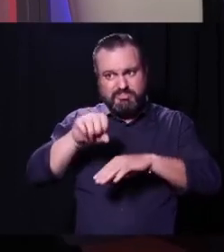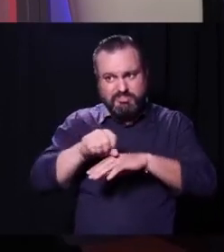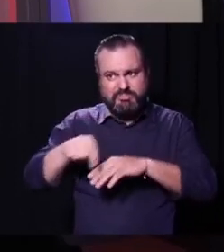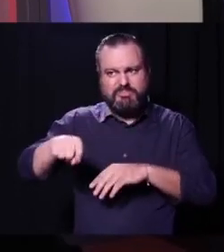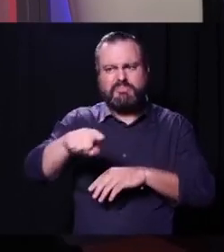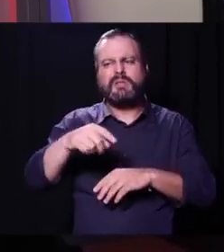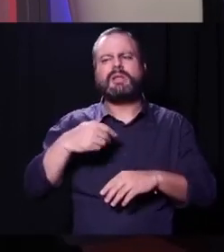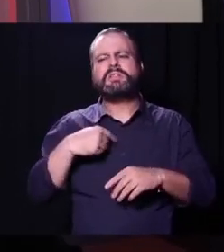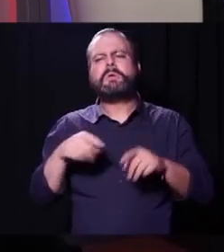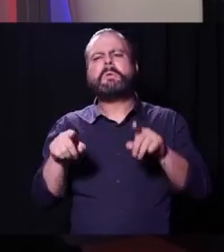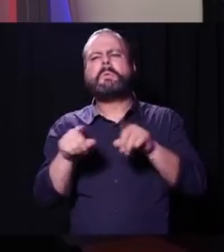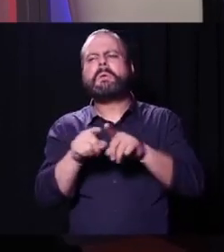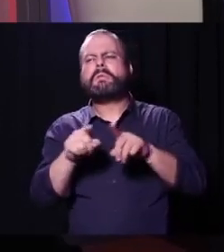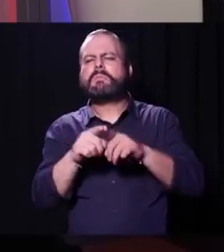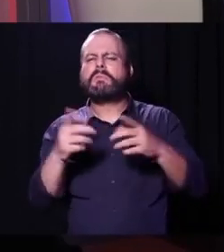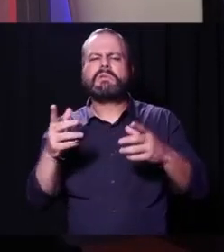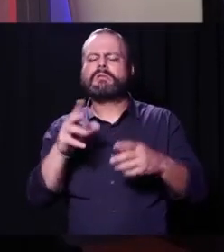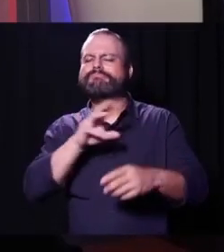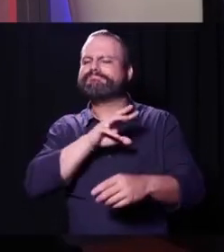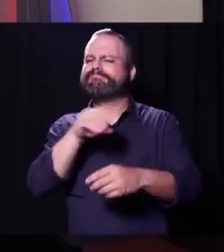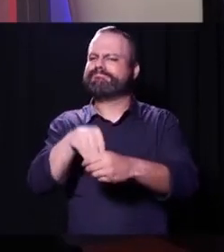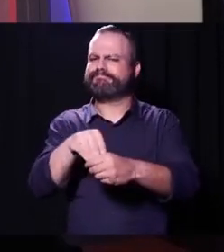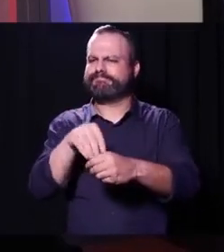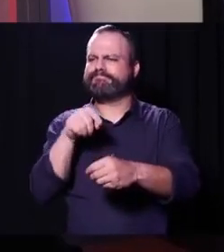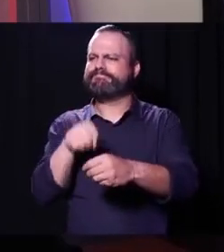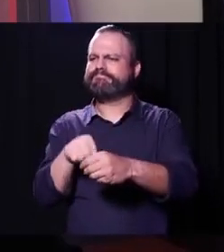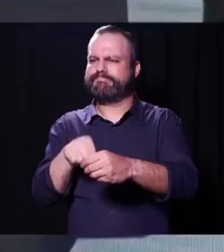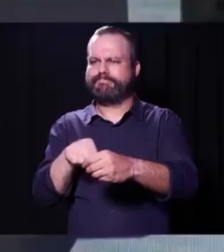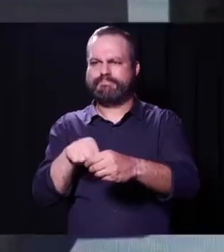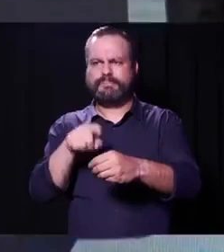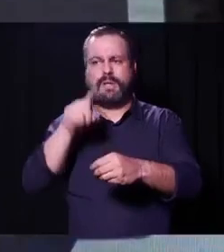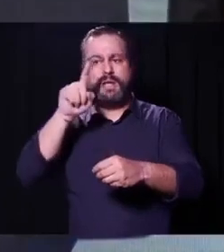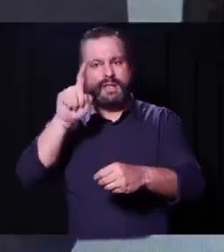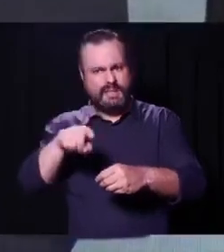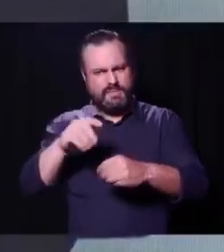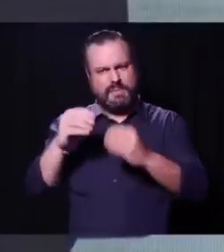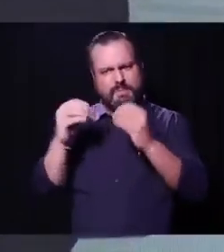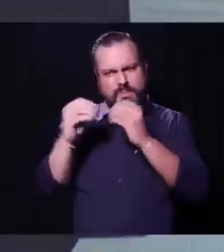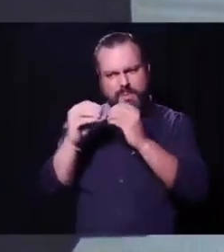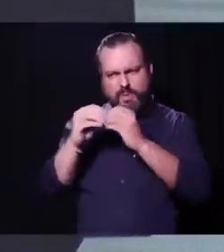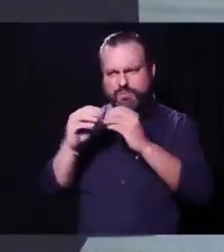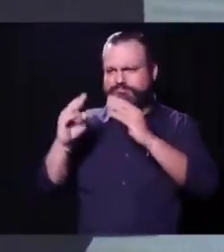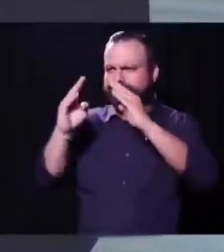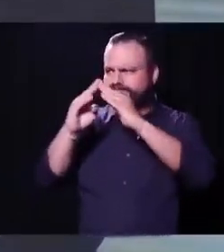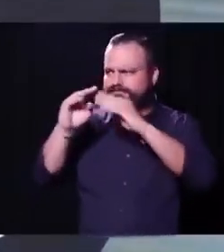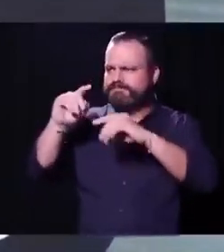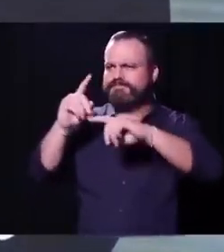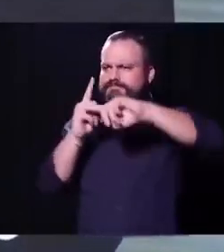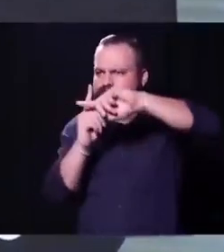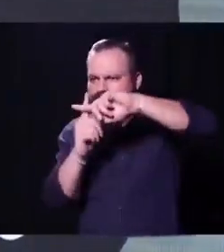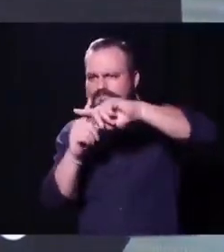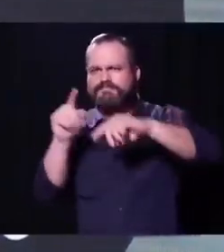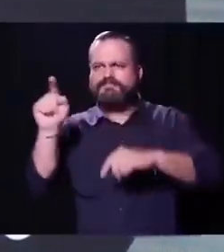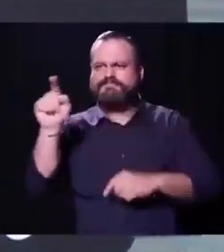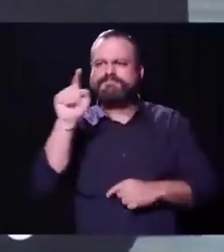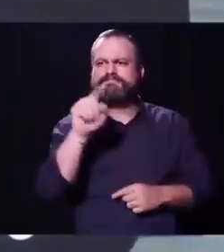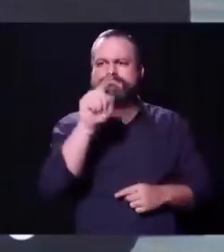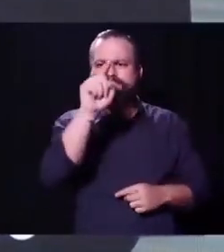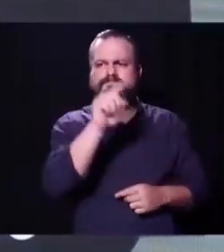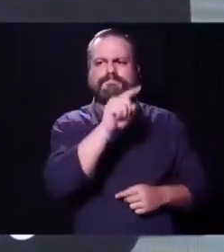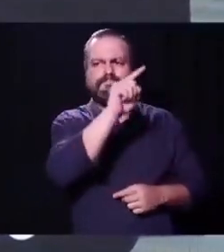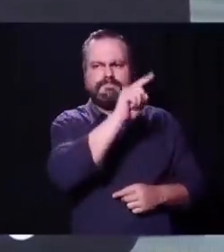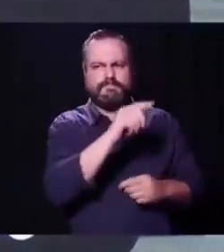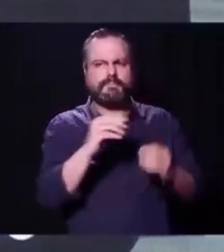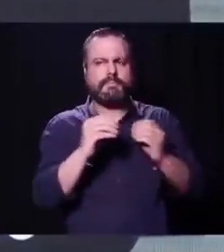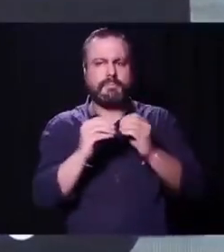también entrar allí con iglesias. Hay muchas iglesias en nuestros barrios. Iglesias, la mayoría evangélica,